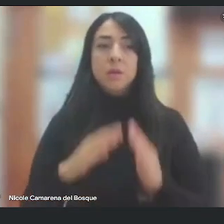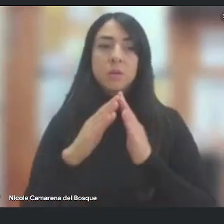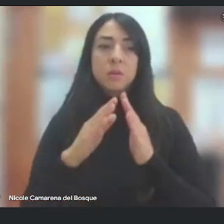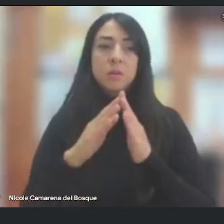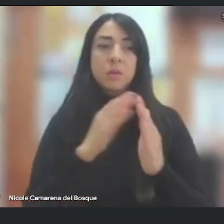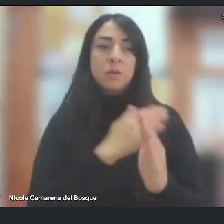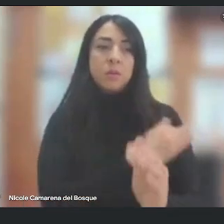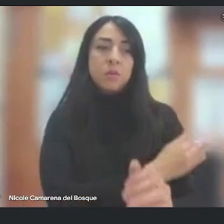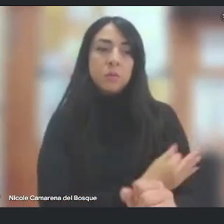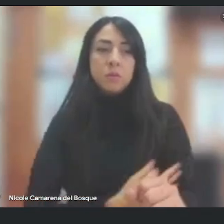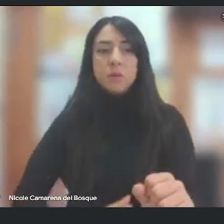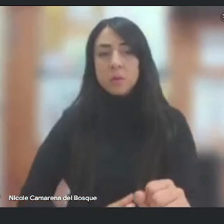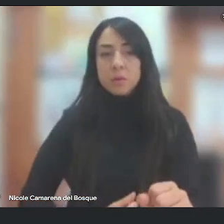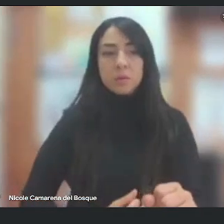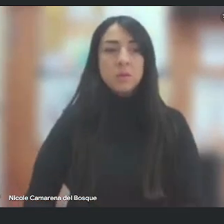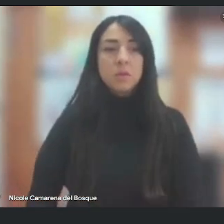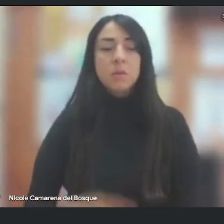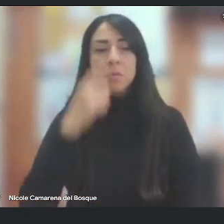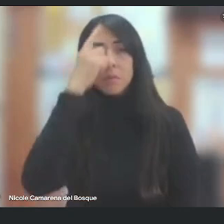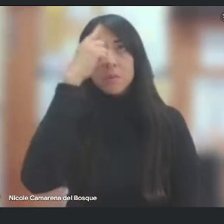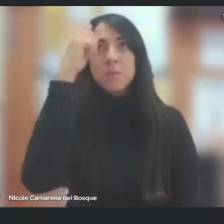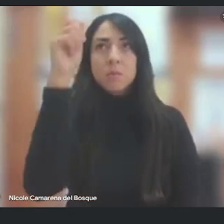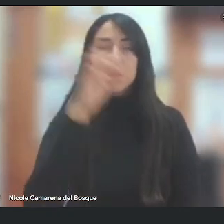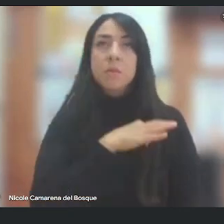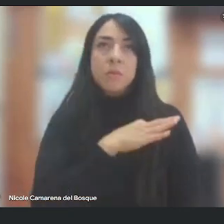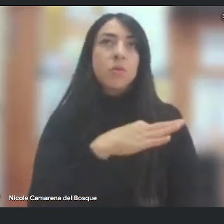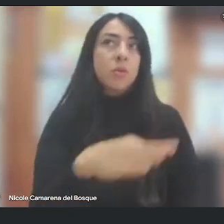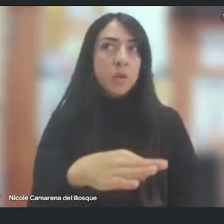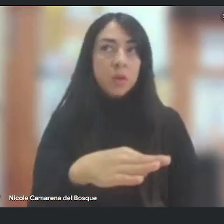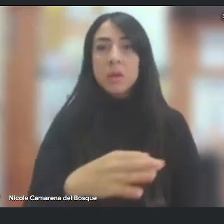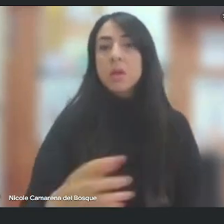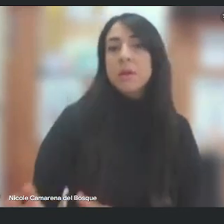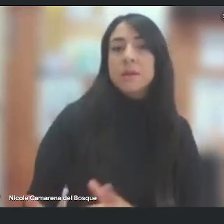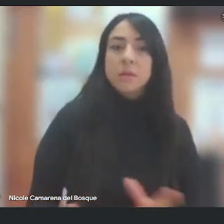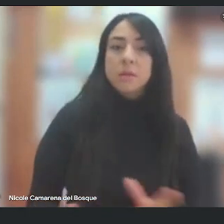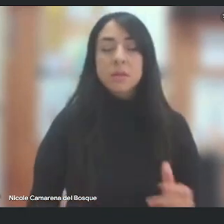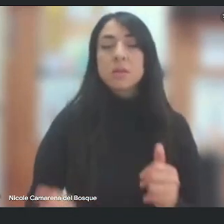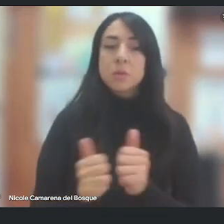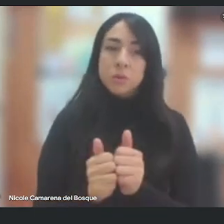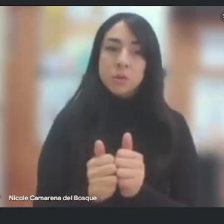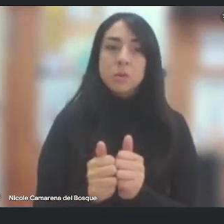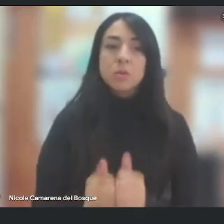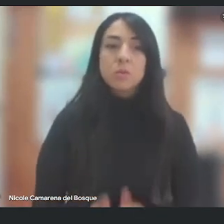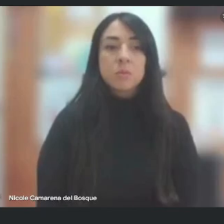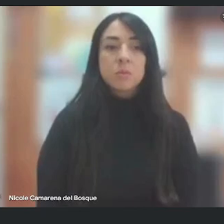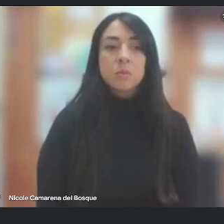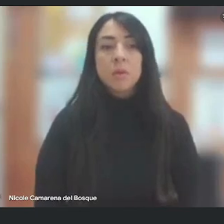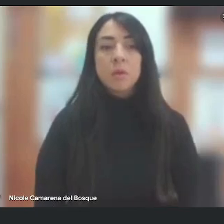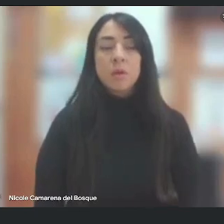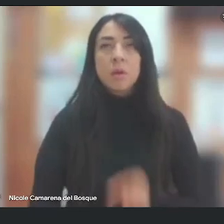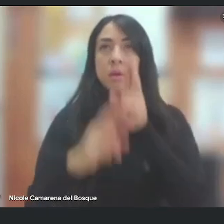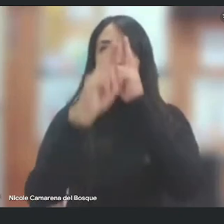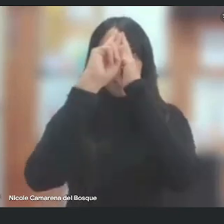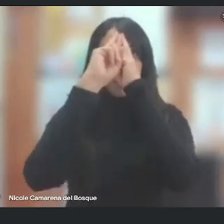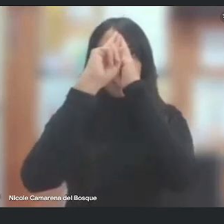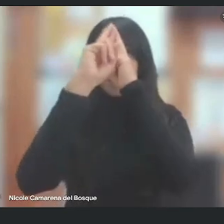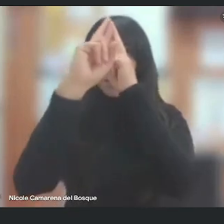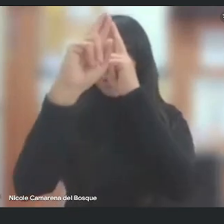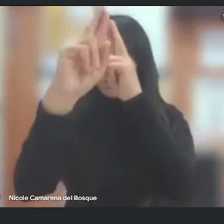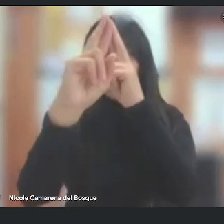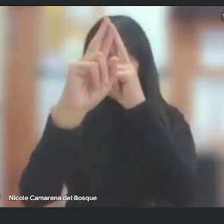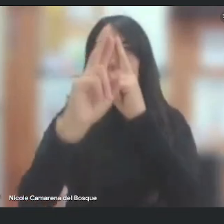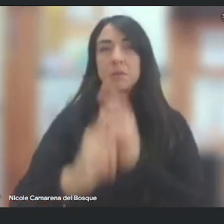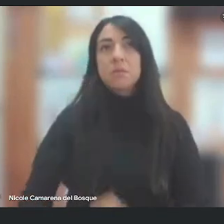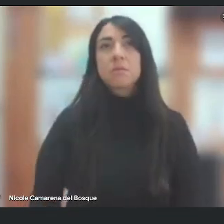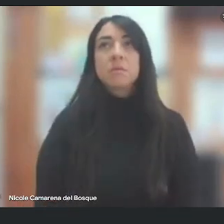y sexuales. Es bien importante también que este es un derecho de que se respete su intimidad, que si quieren estar solos, se